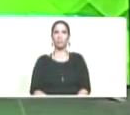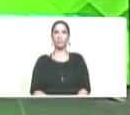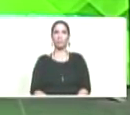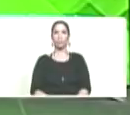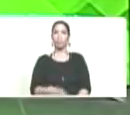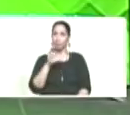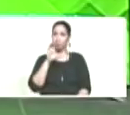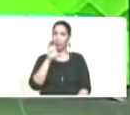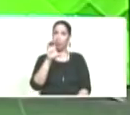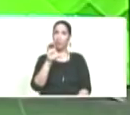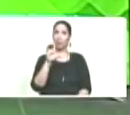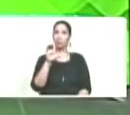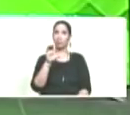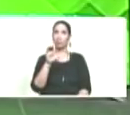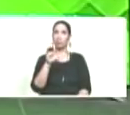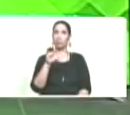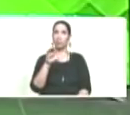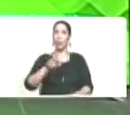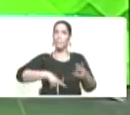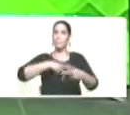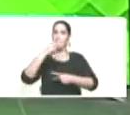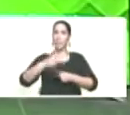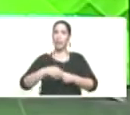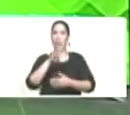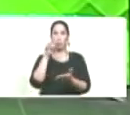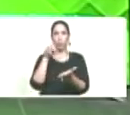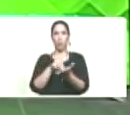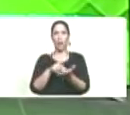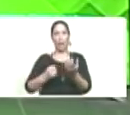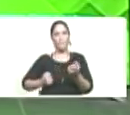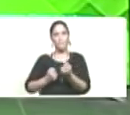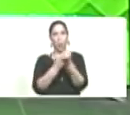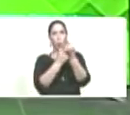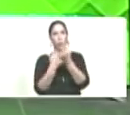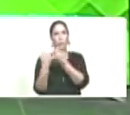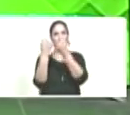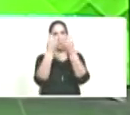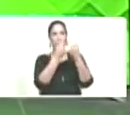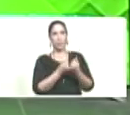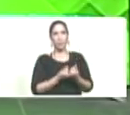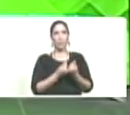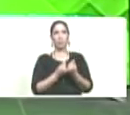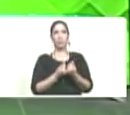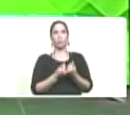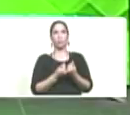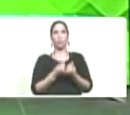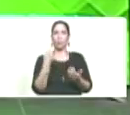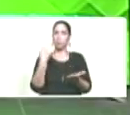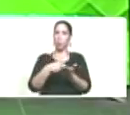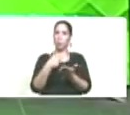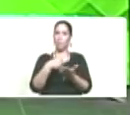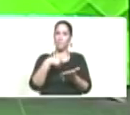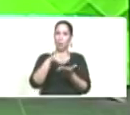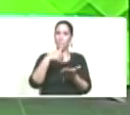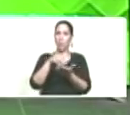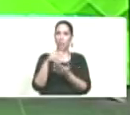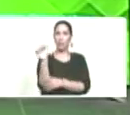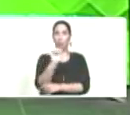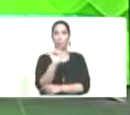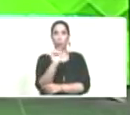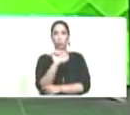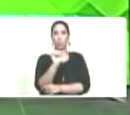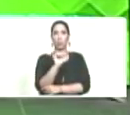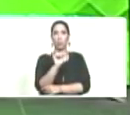la patria y al plan nacional de apoyo, financiamiento y subsidio de los transportistas y de